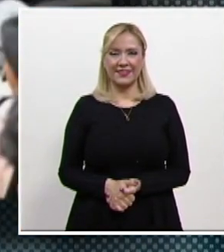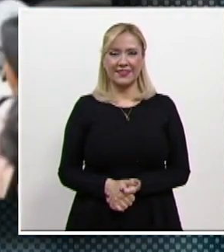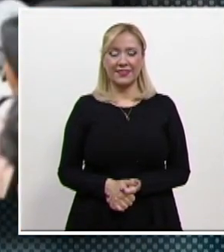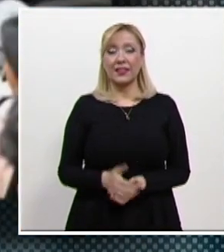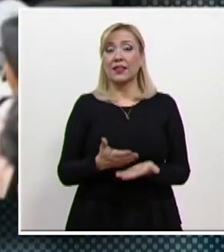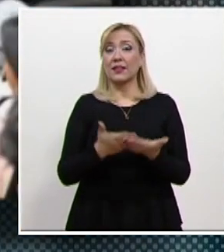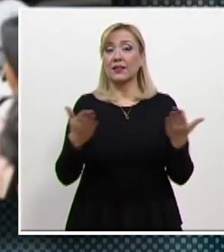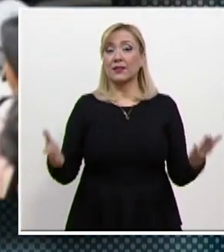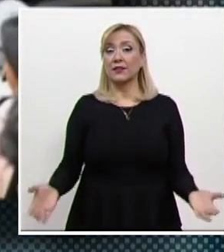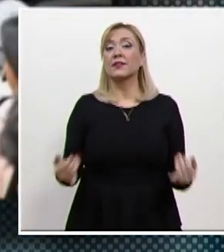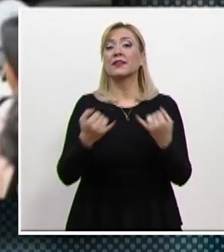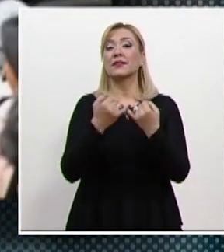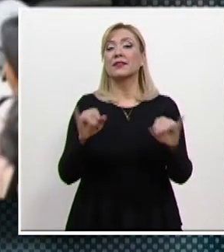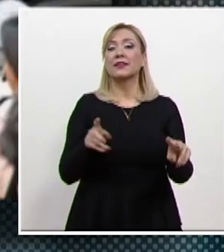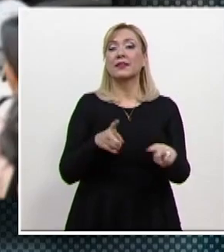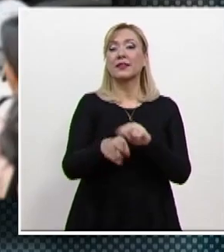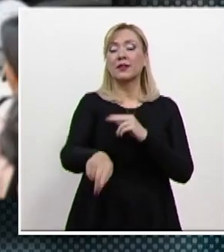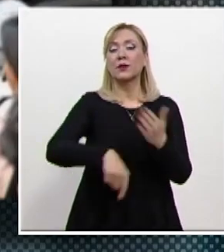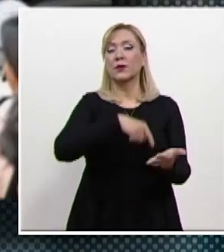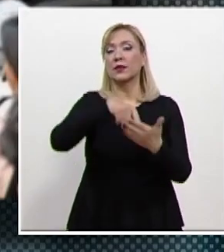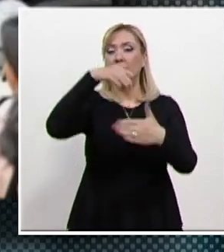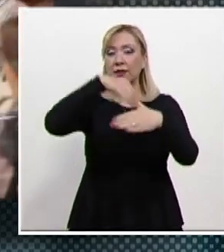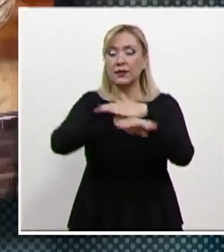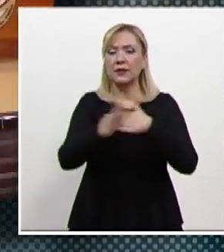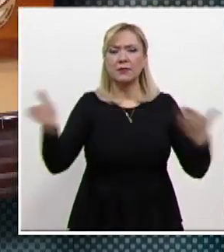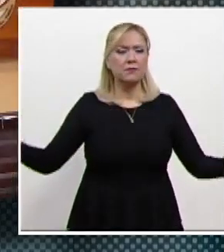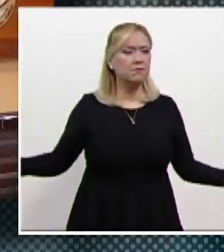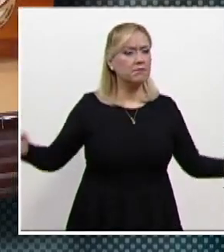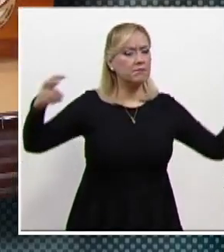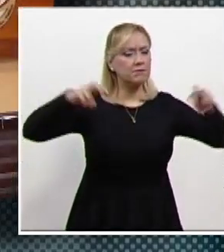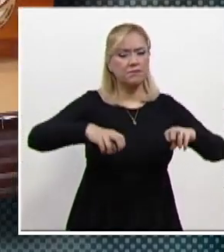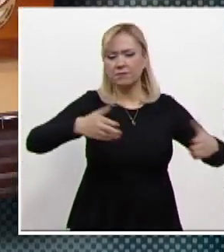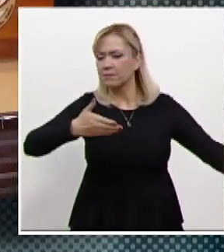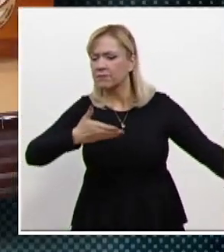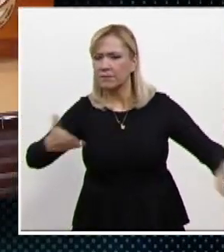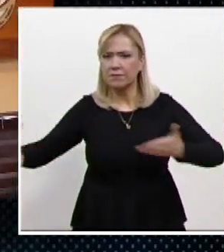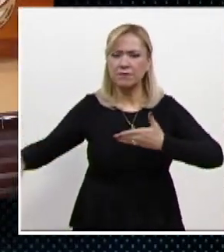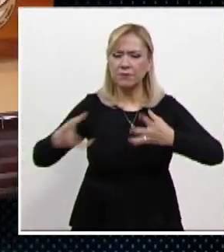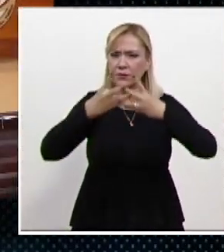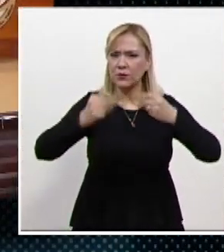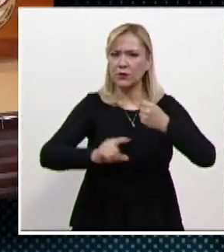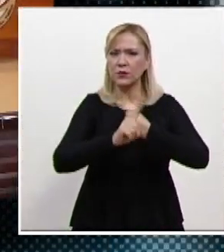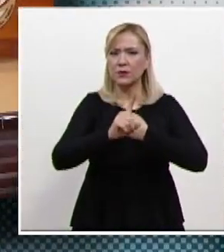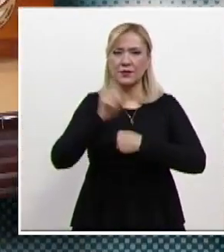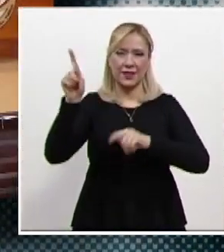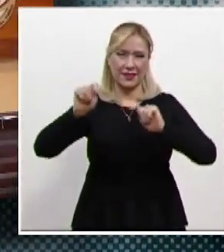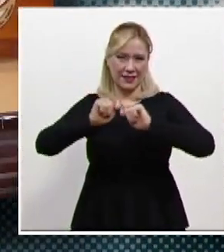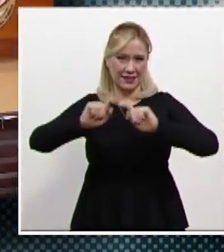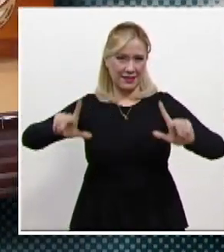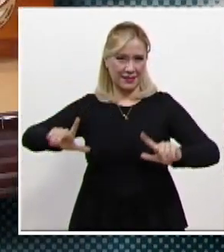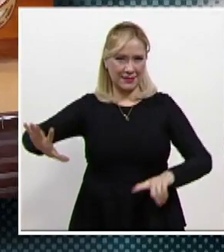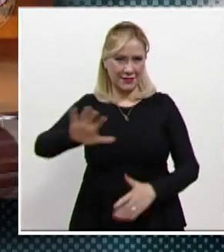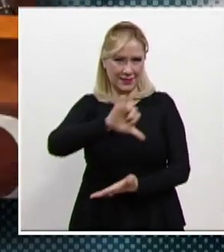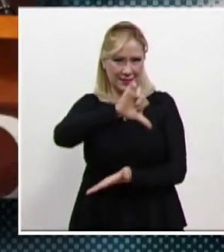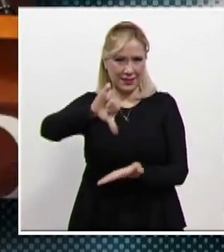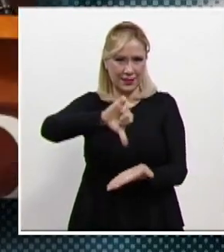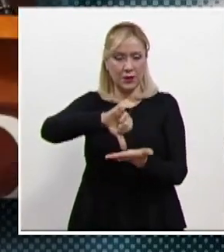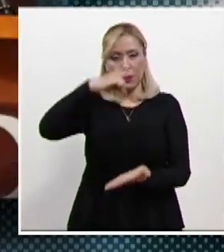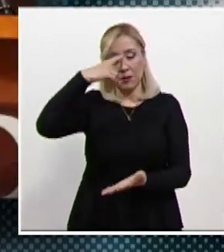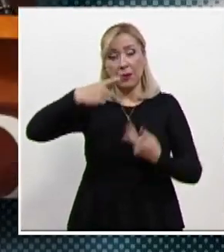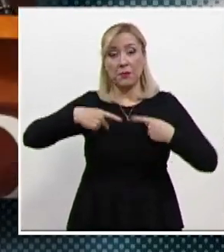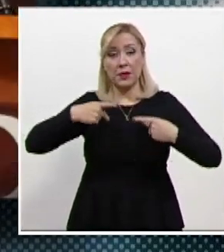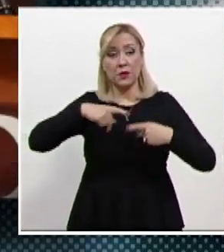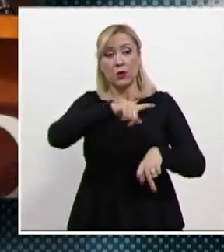Se inauguró el Centro de Mediación Privado del Poder Judicial de Tlaxcala en la capital del estado, que permitirá que más personas tengan